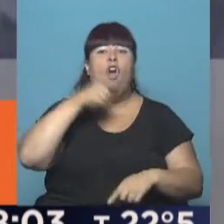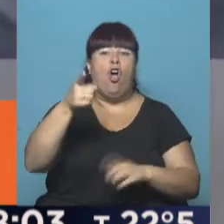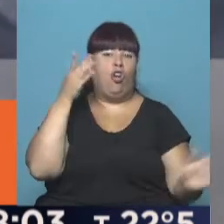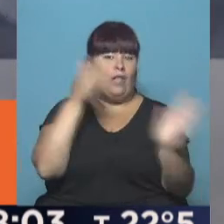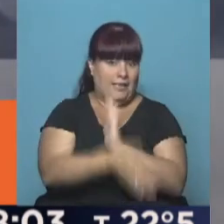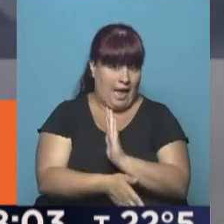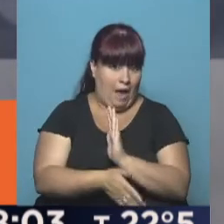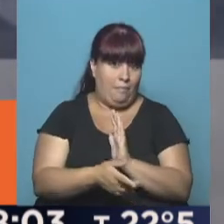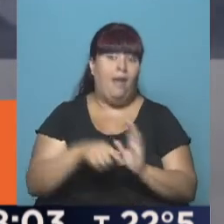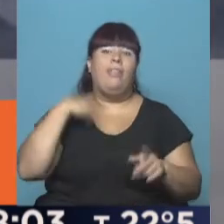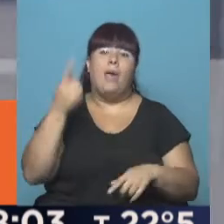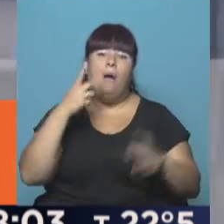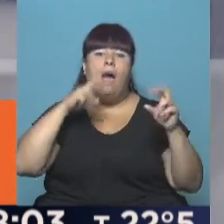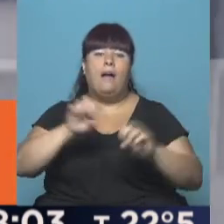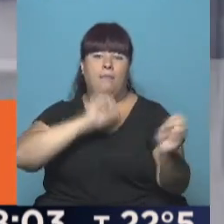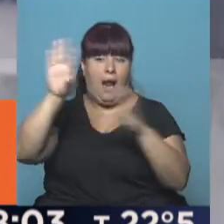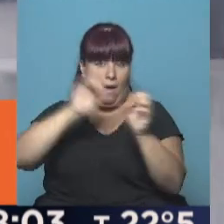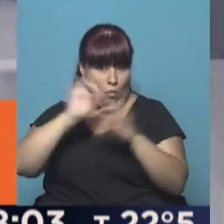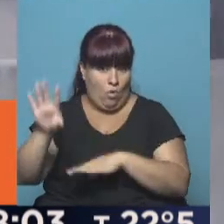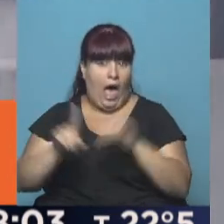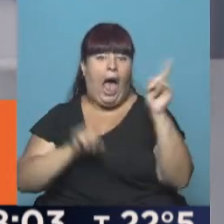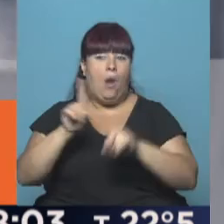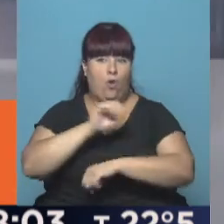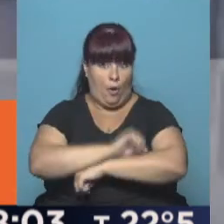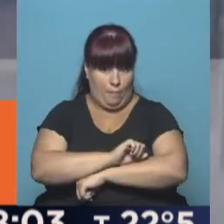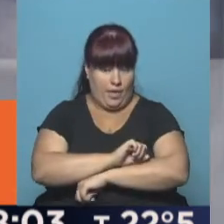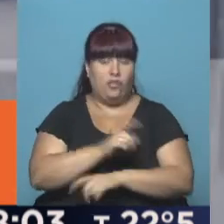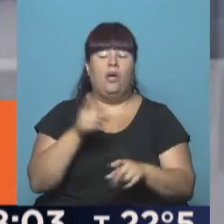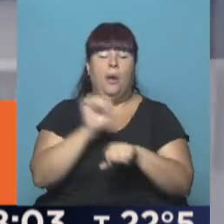fugas antes de empezar el traslado de algunos presos.